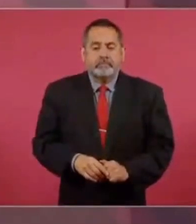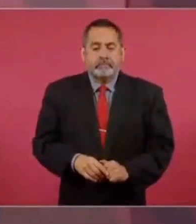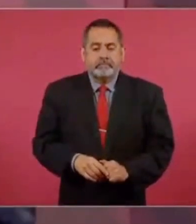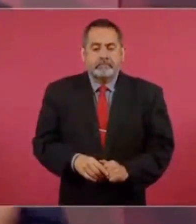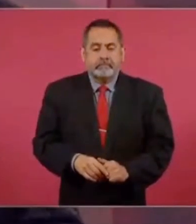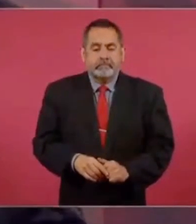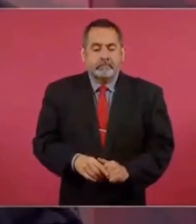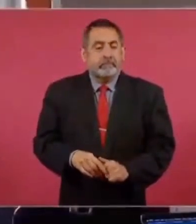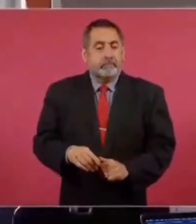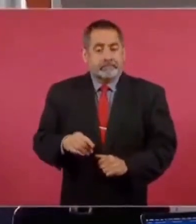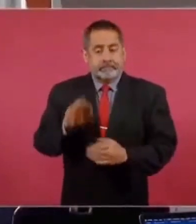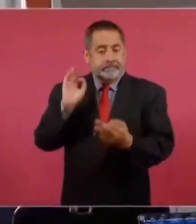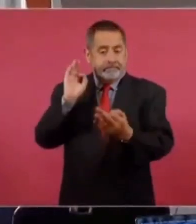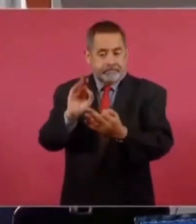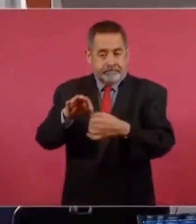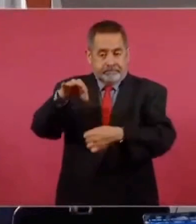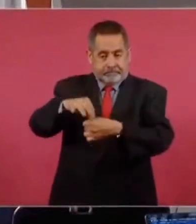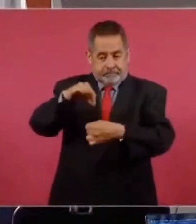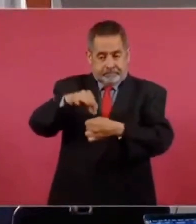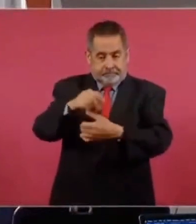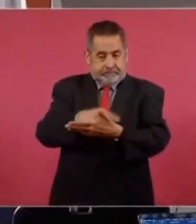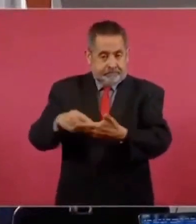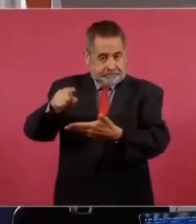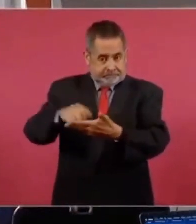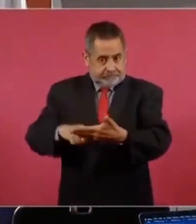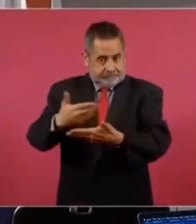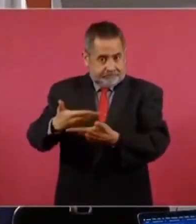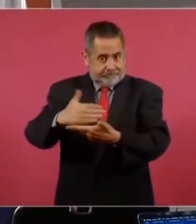cuando había elecciones,